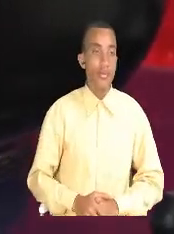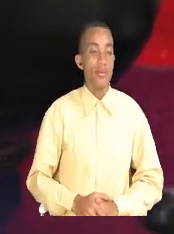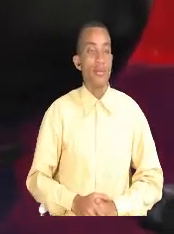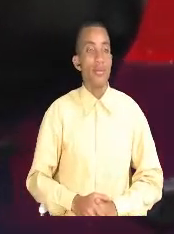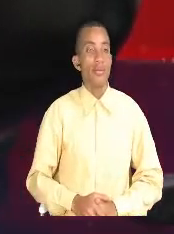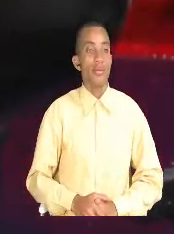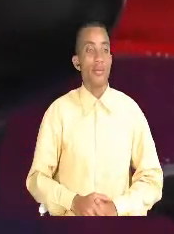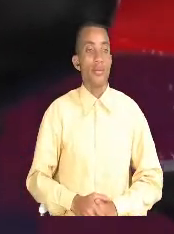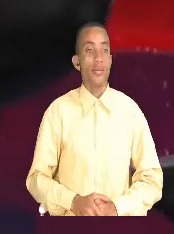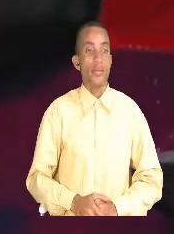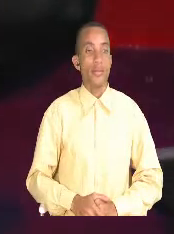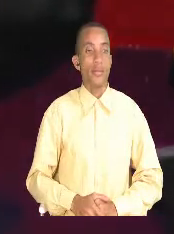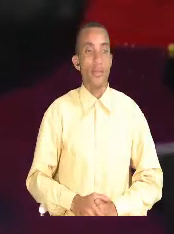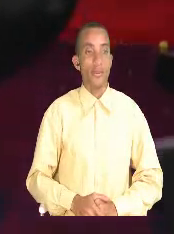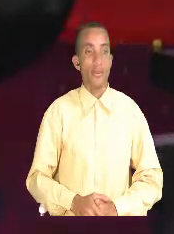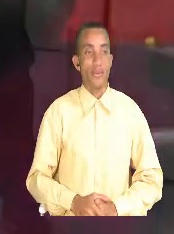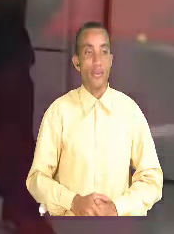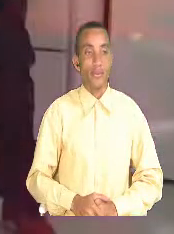Voy a coger esta.